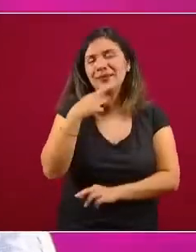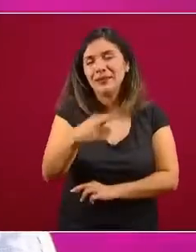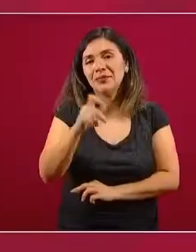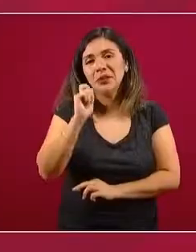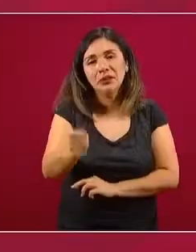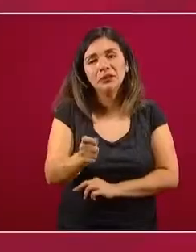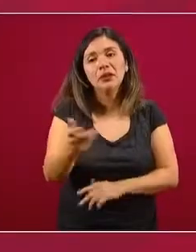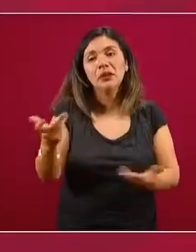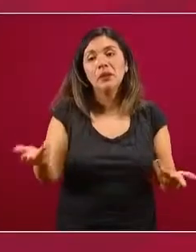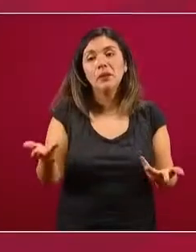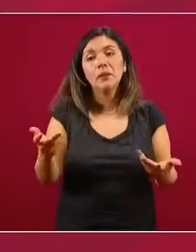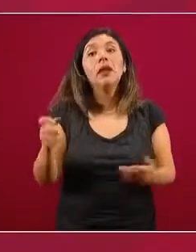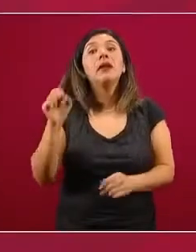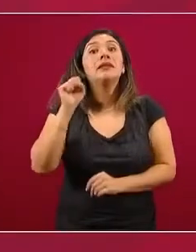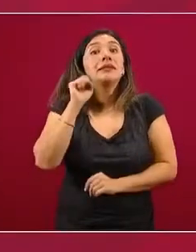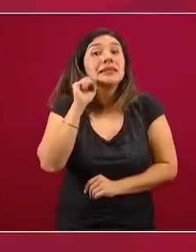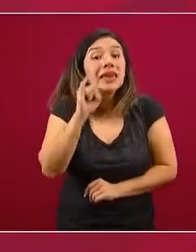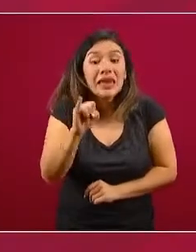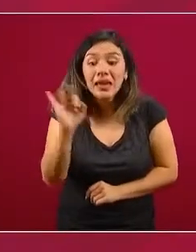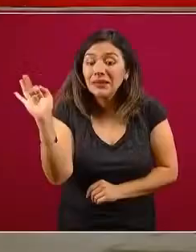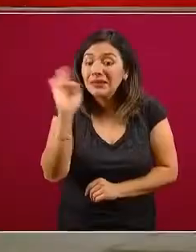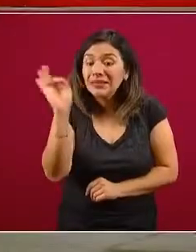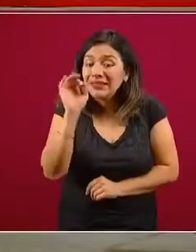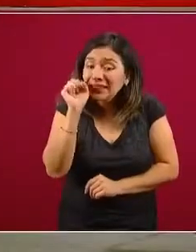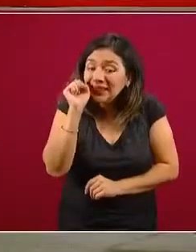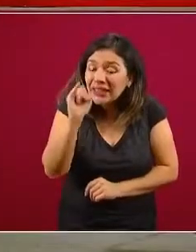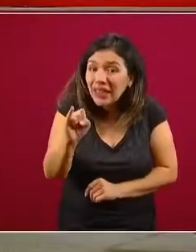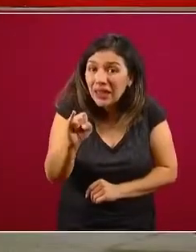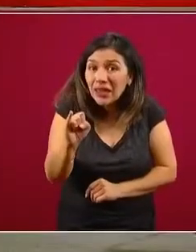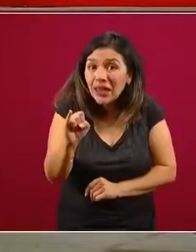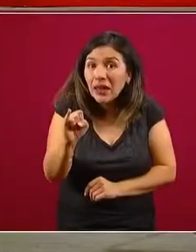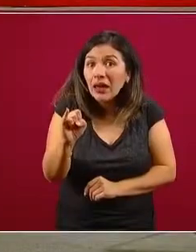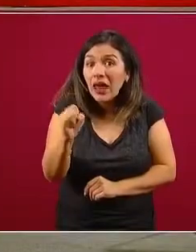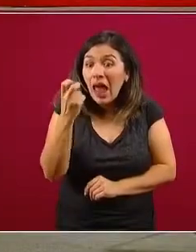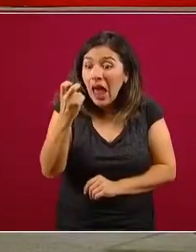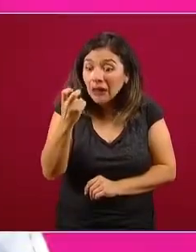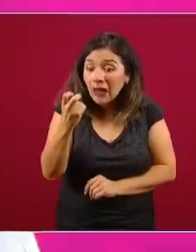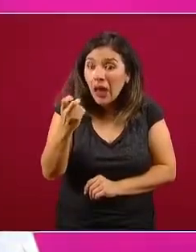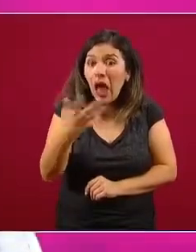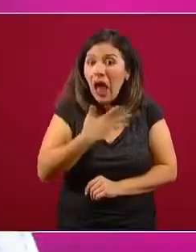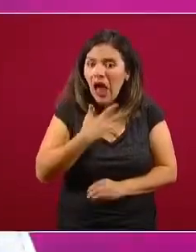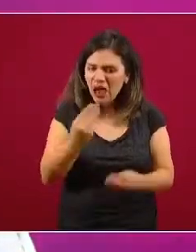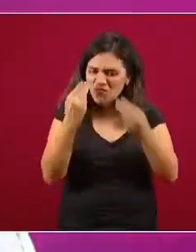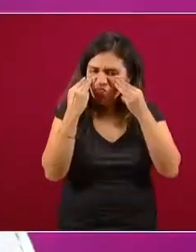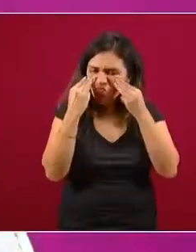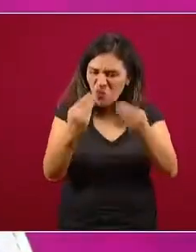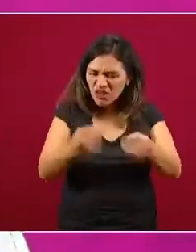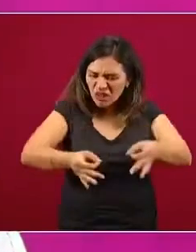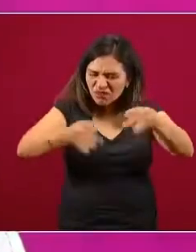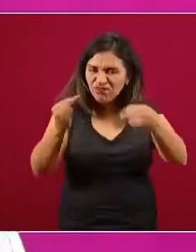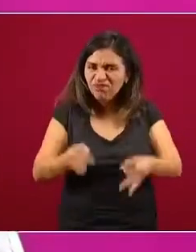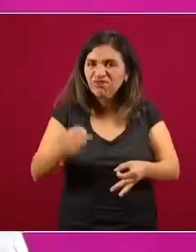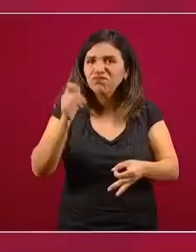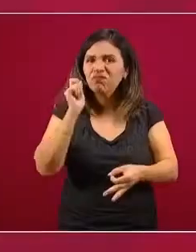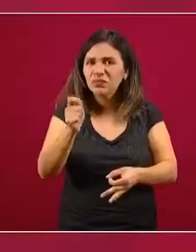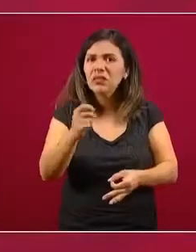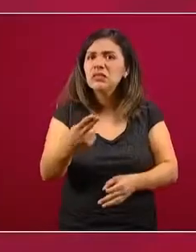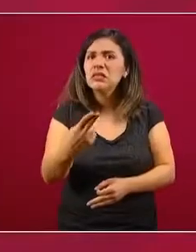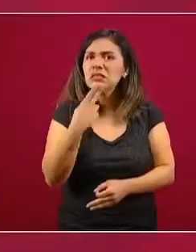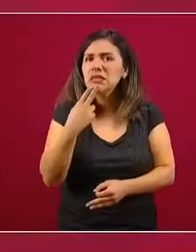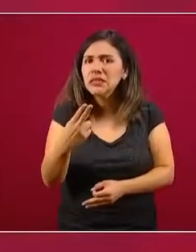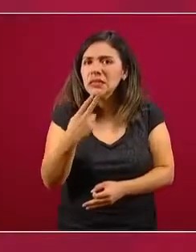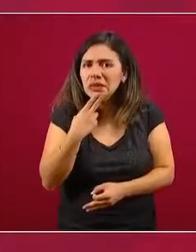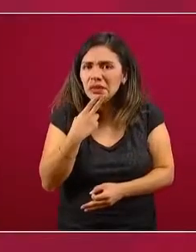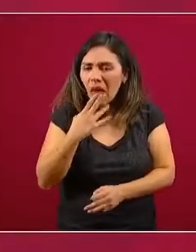Fernanda: sí y solo sí, demuestran la